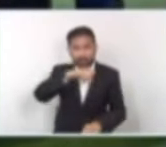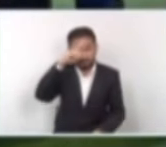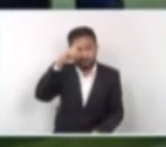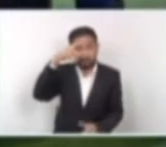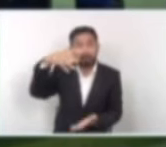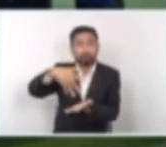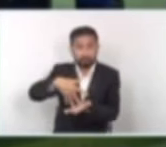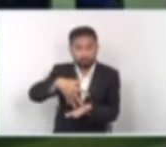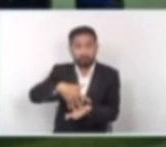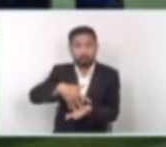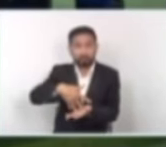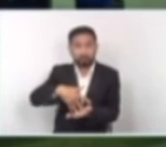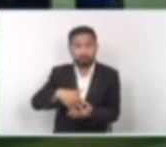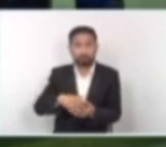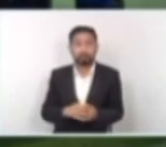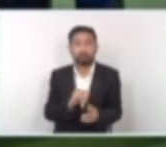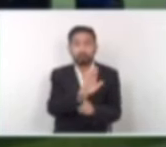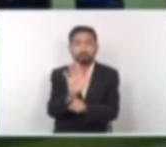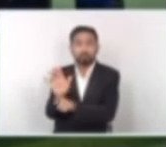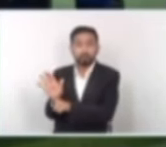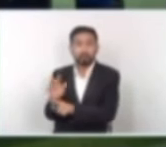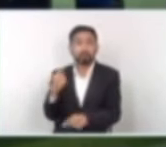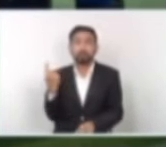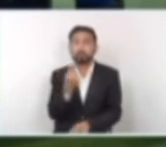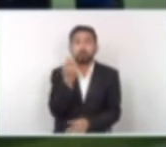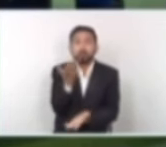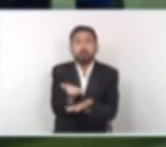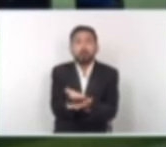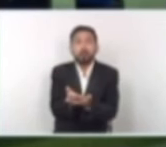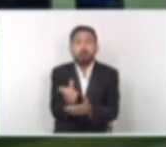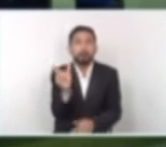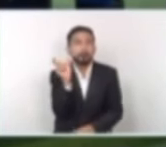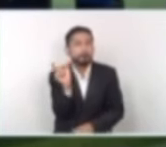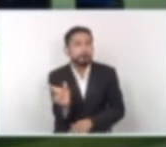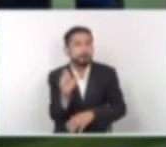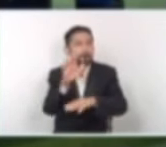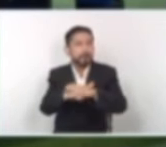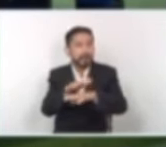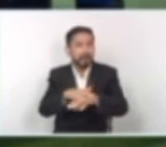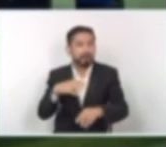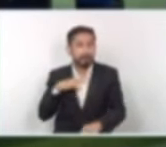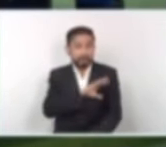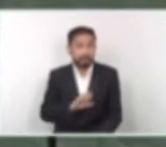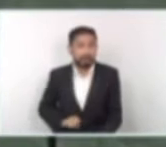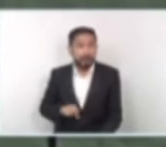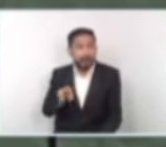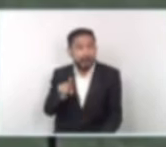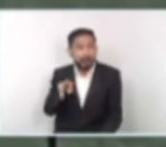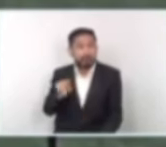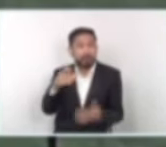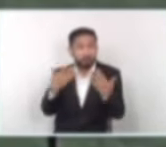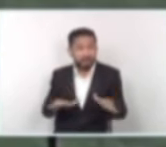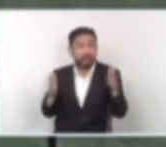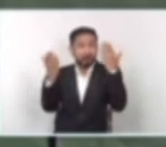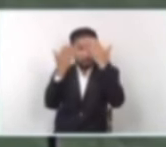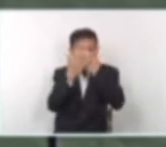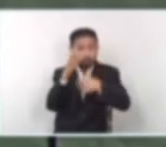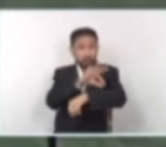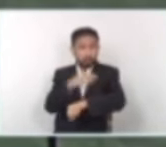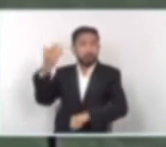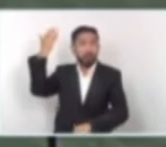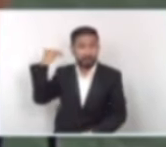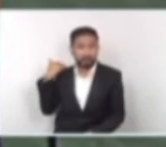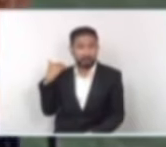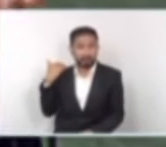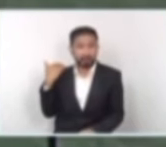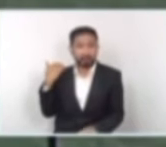su gente. Solo podemos ofrecer una palabra de advertencia de un amigo que ha pasado por una época oscura y